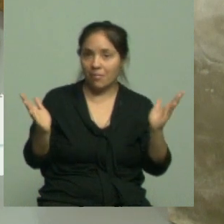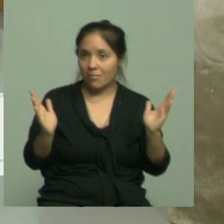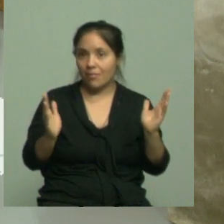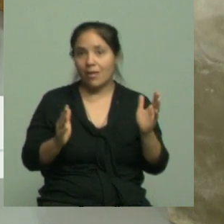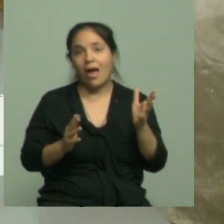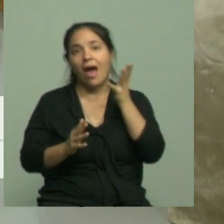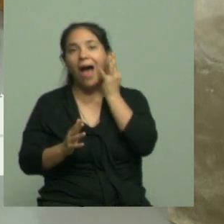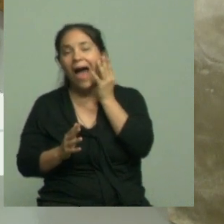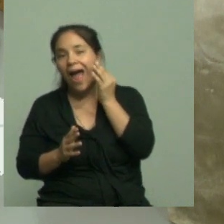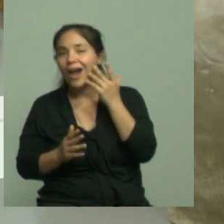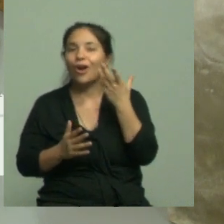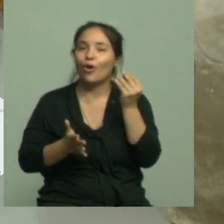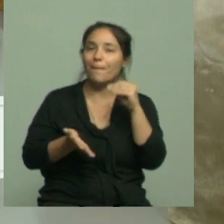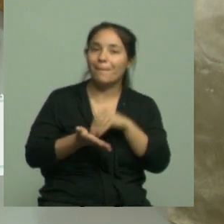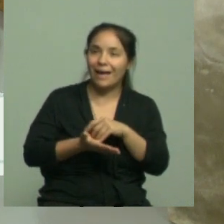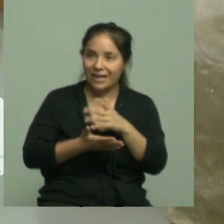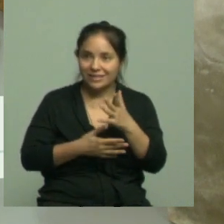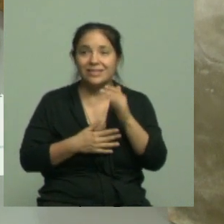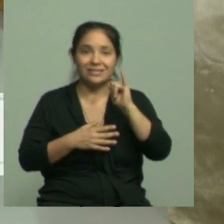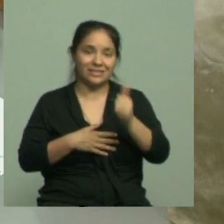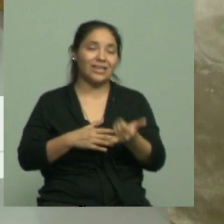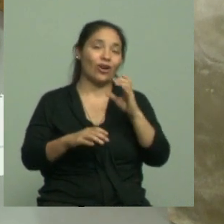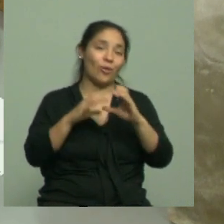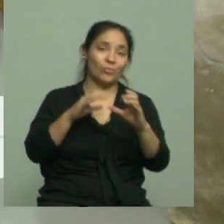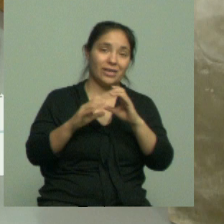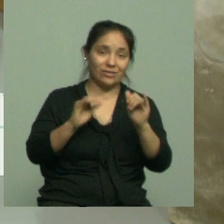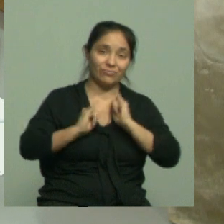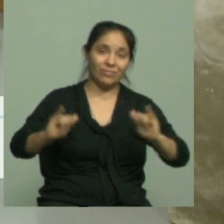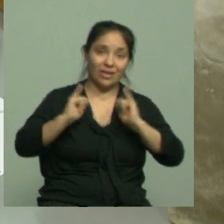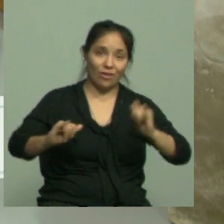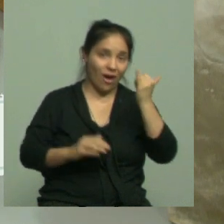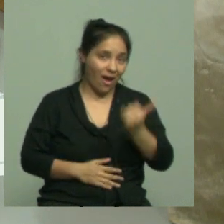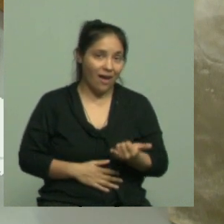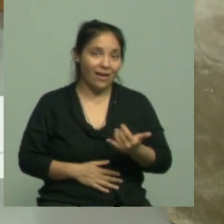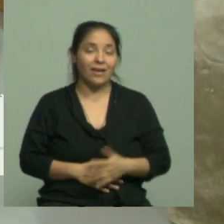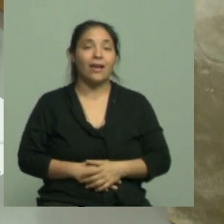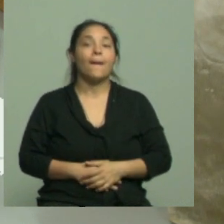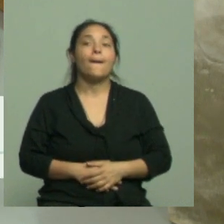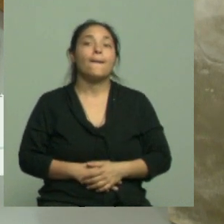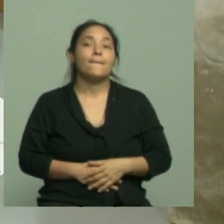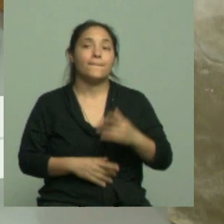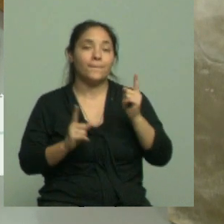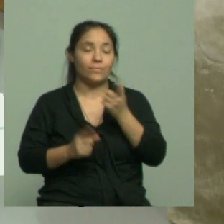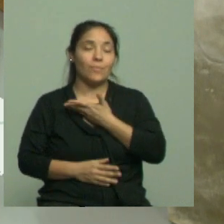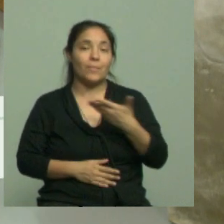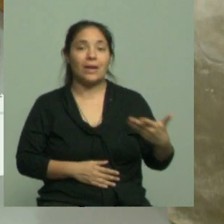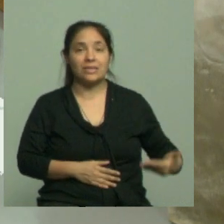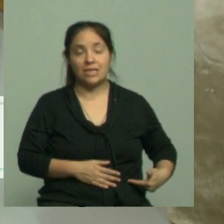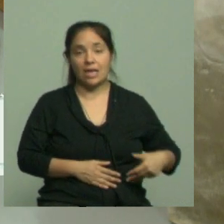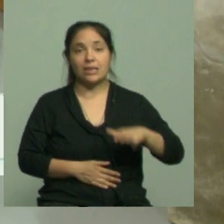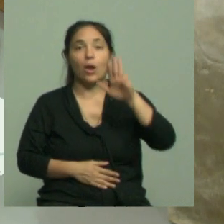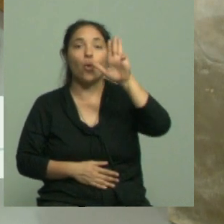entre líneas ahí también. Sí, de hecho los medios de Argentina lo están haciendo, ¿no? De hecho, yo creo que por ahí el presidente Lula da